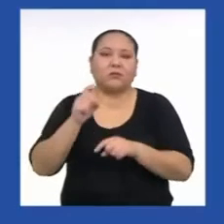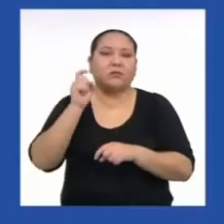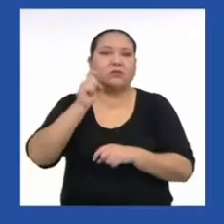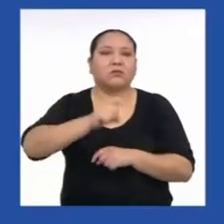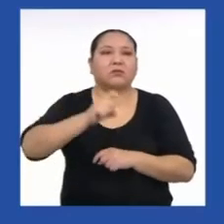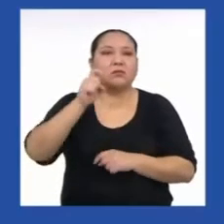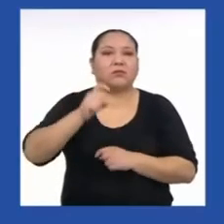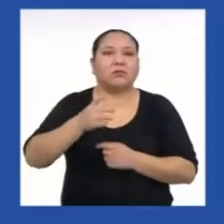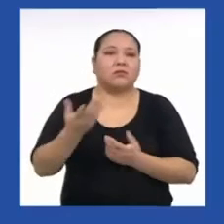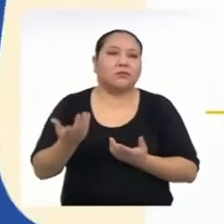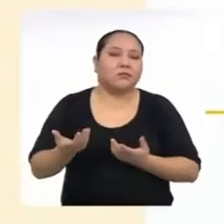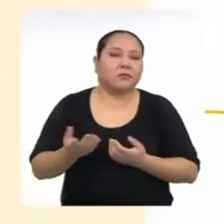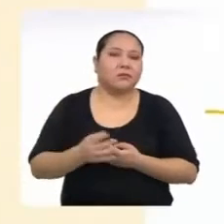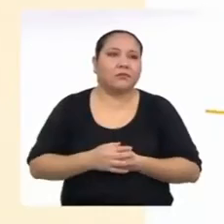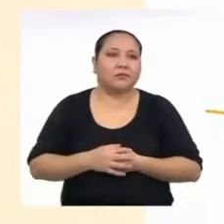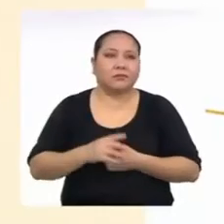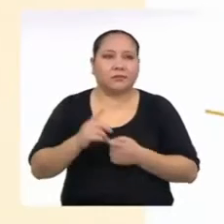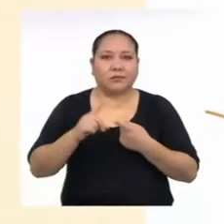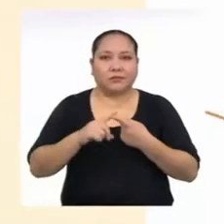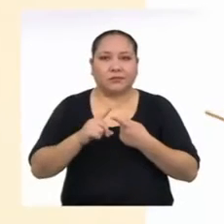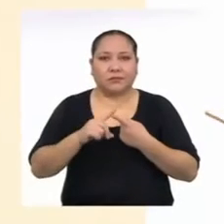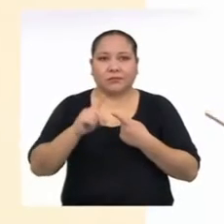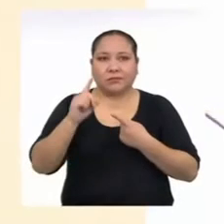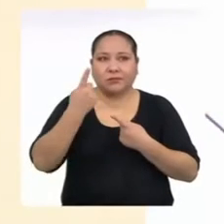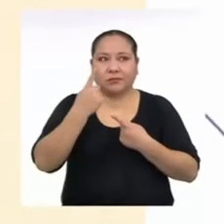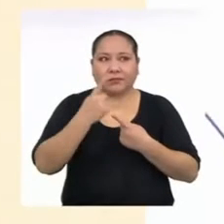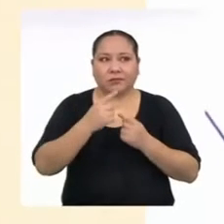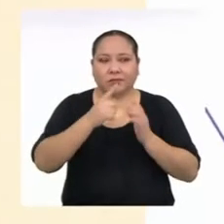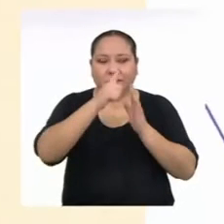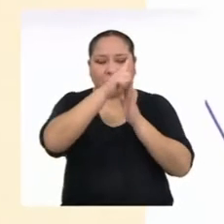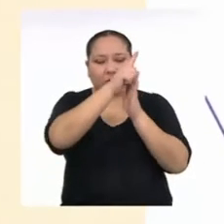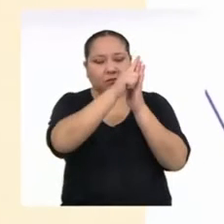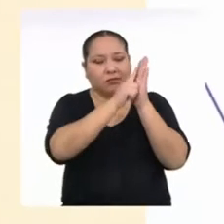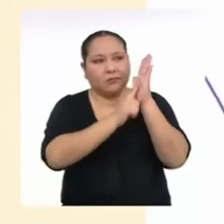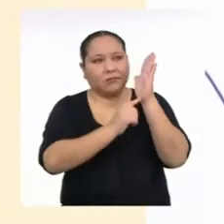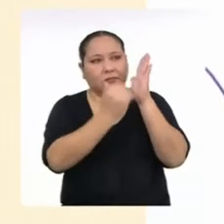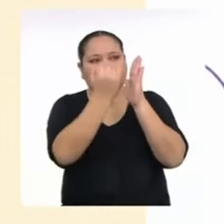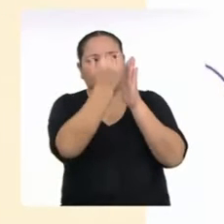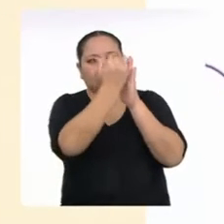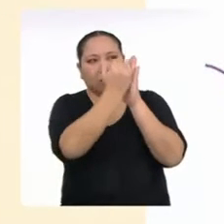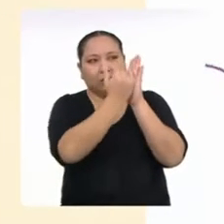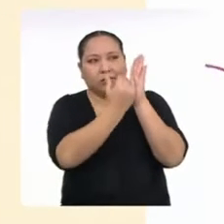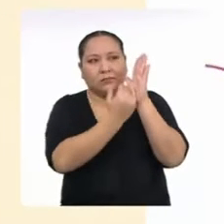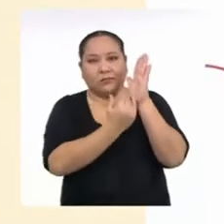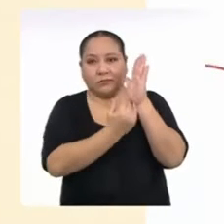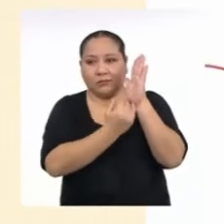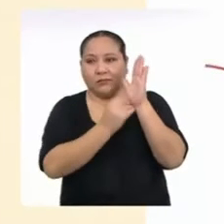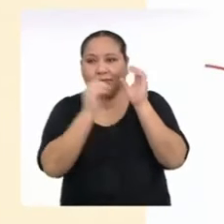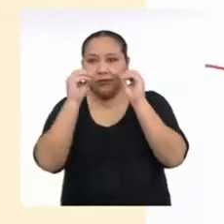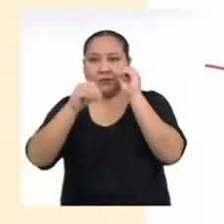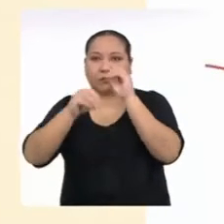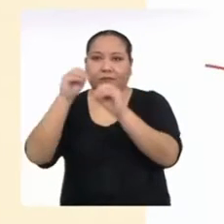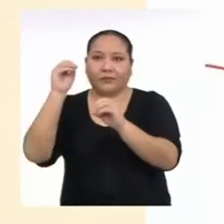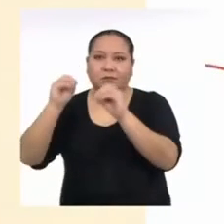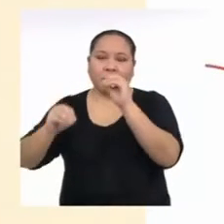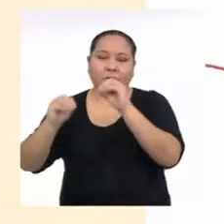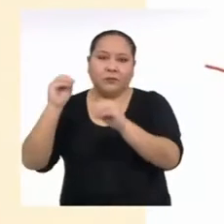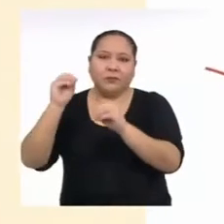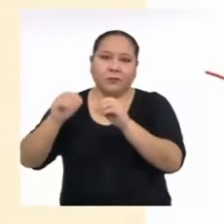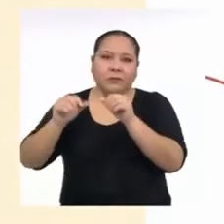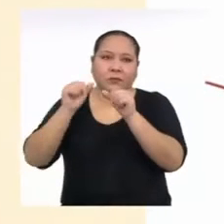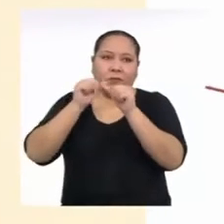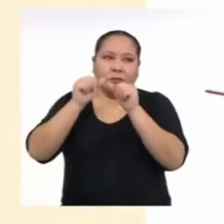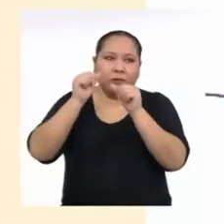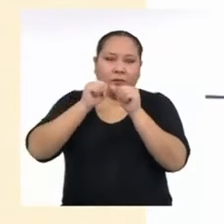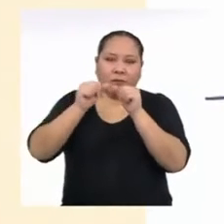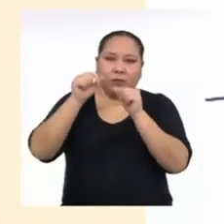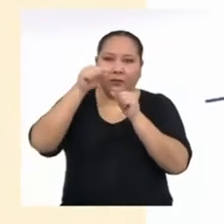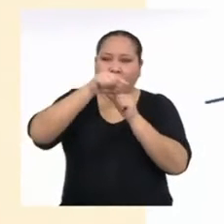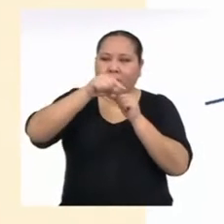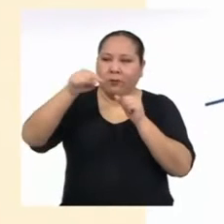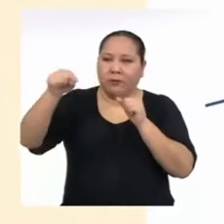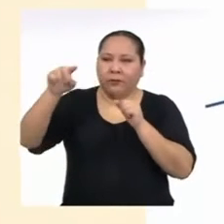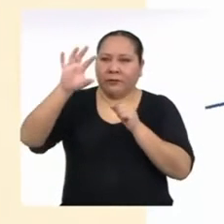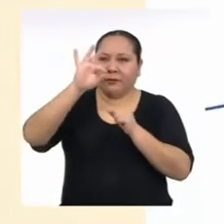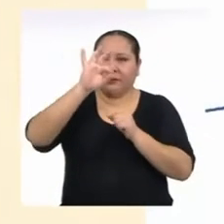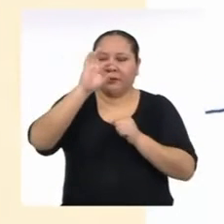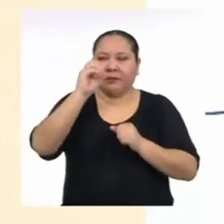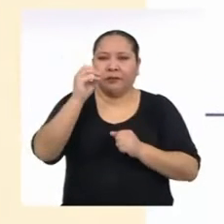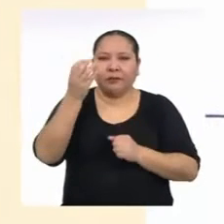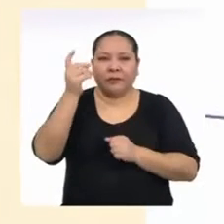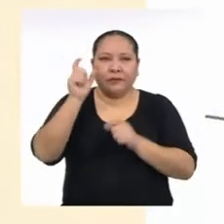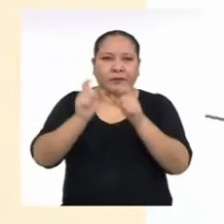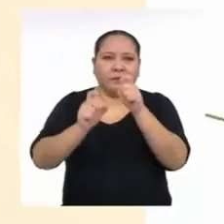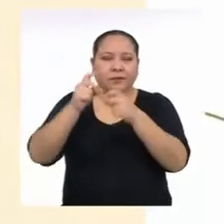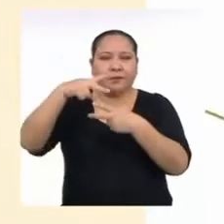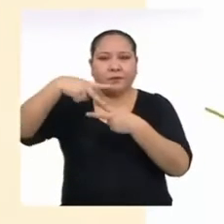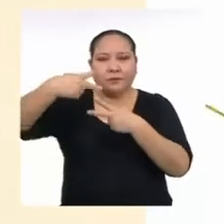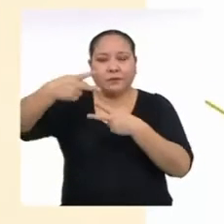deberías, primero, conseguir un listado donde se asigne un número a cada uno de los 90 vecinos que componen la población de tu condominio.